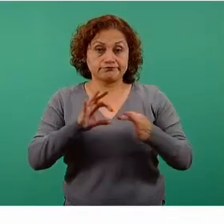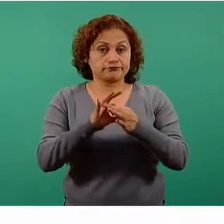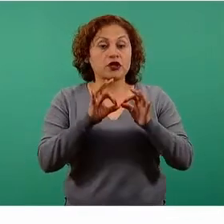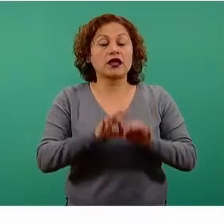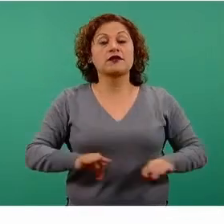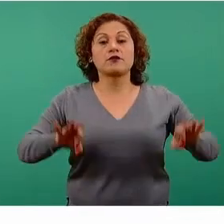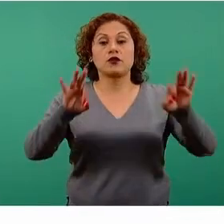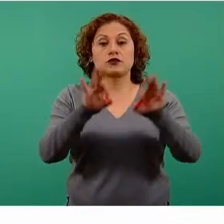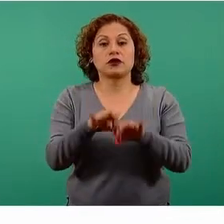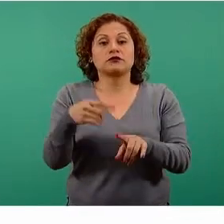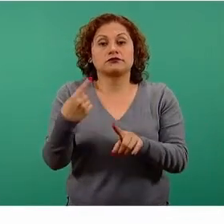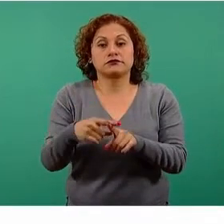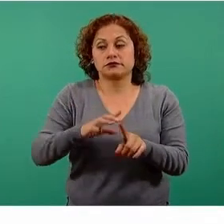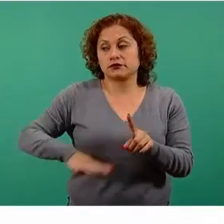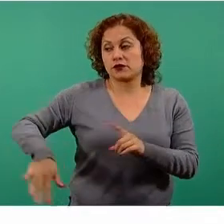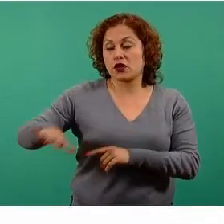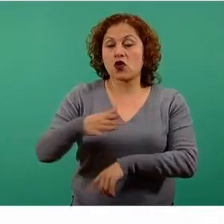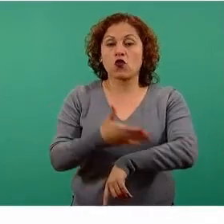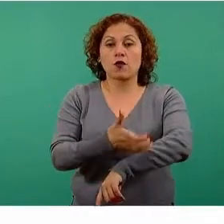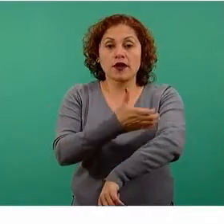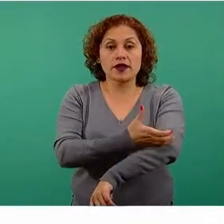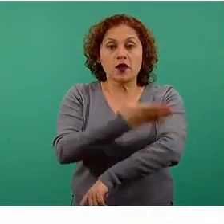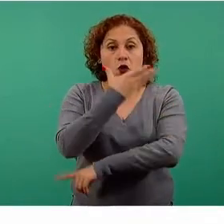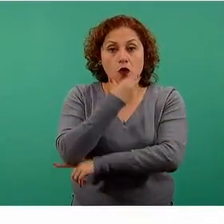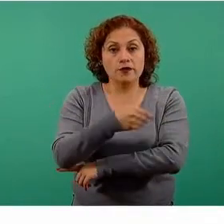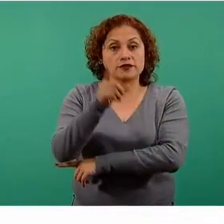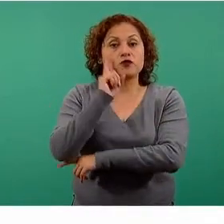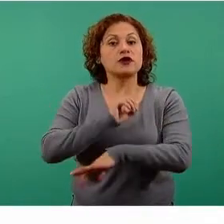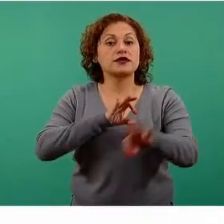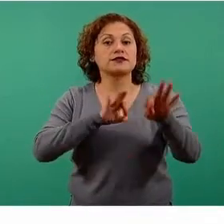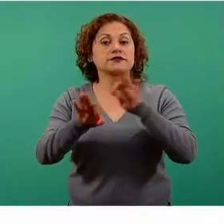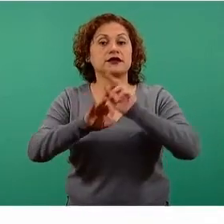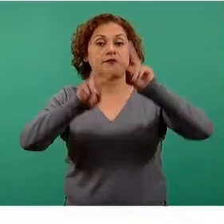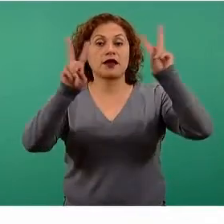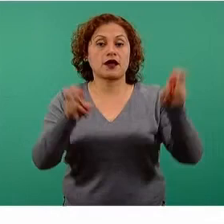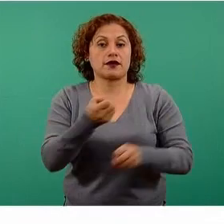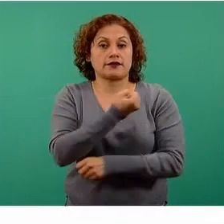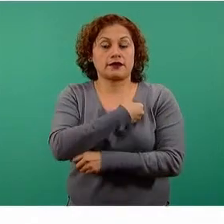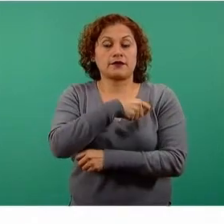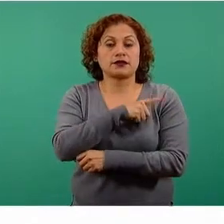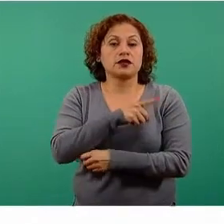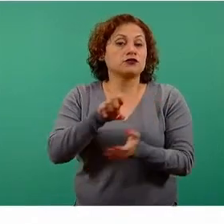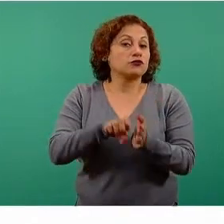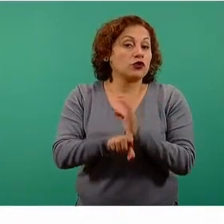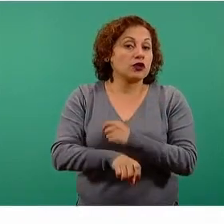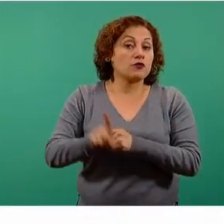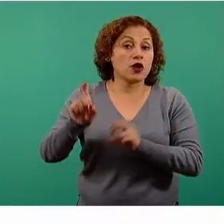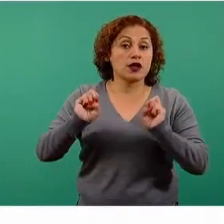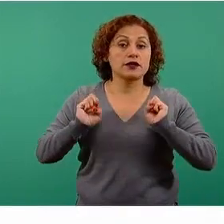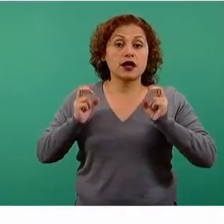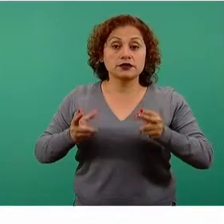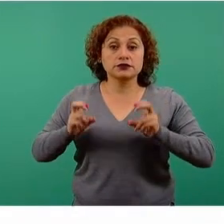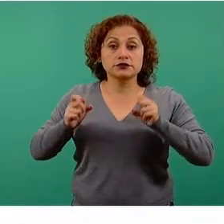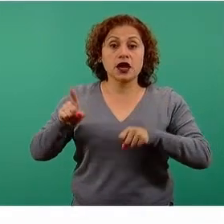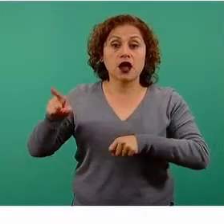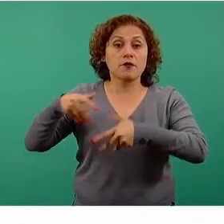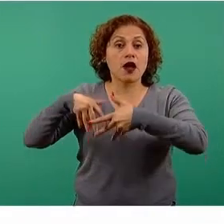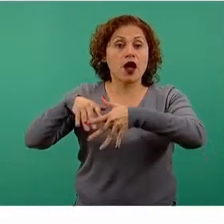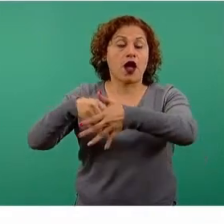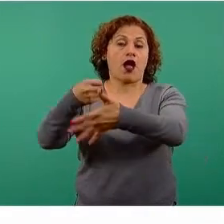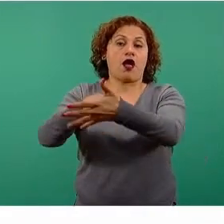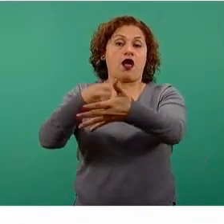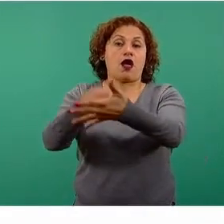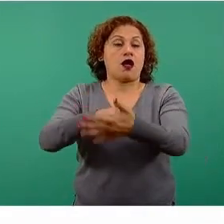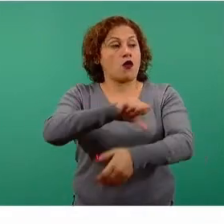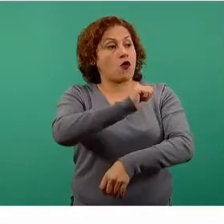de nuestras compañeras y compañeros trabajadores de la salud. Hoy se han manifestado en Chiapas y en algunas otras entidades federativas. Estamos